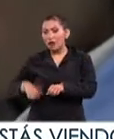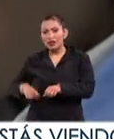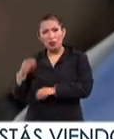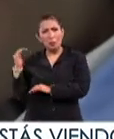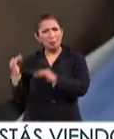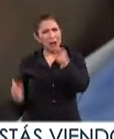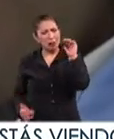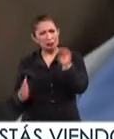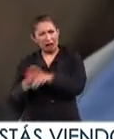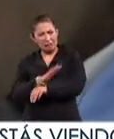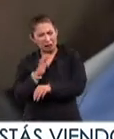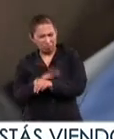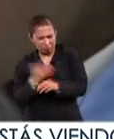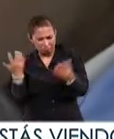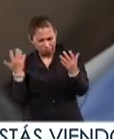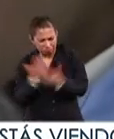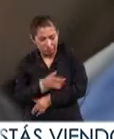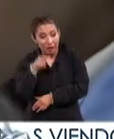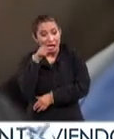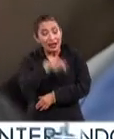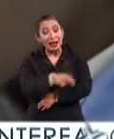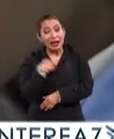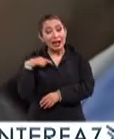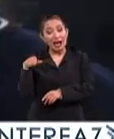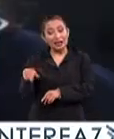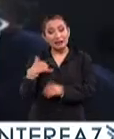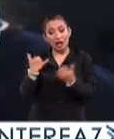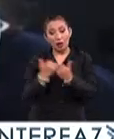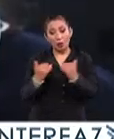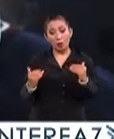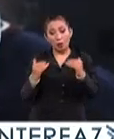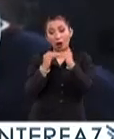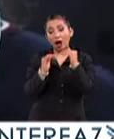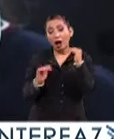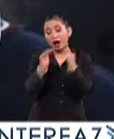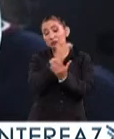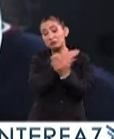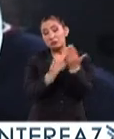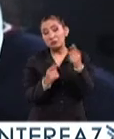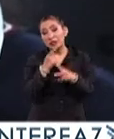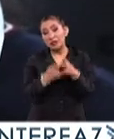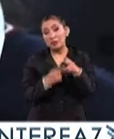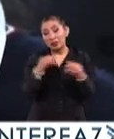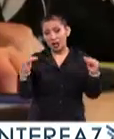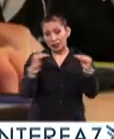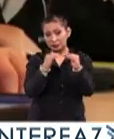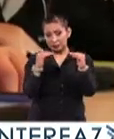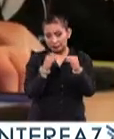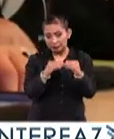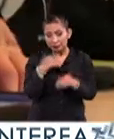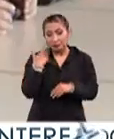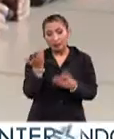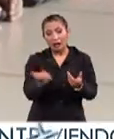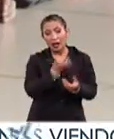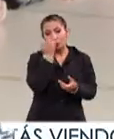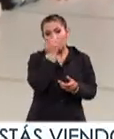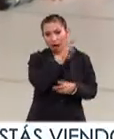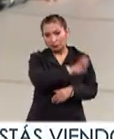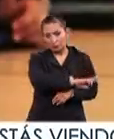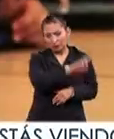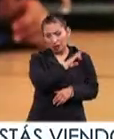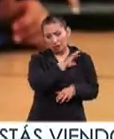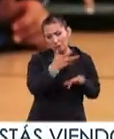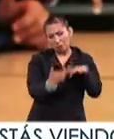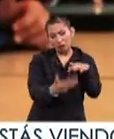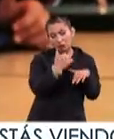públicas, mientras que estas se encuentran estadísticamente igual que la media nacional en matemáticas. Los planteles privados tienen